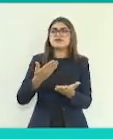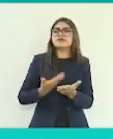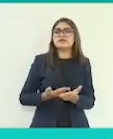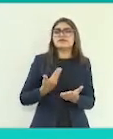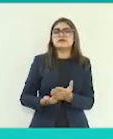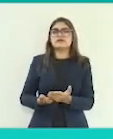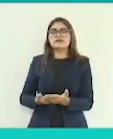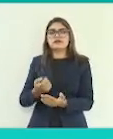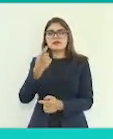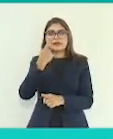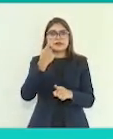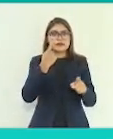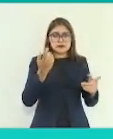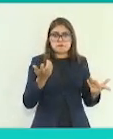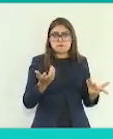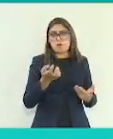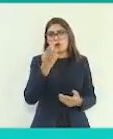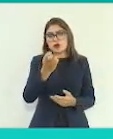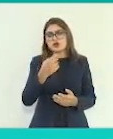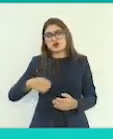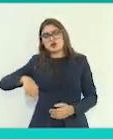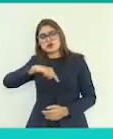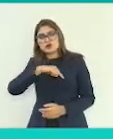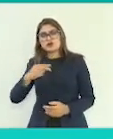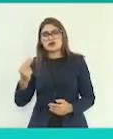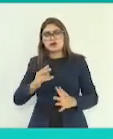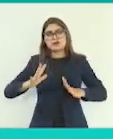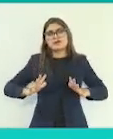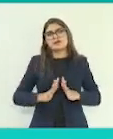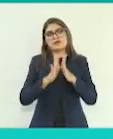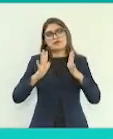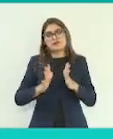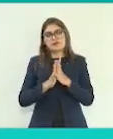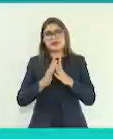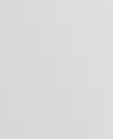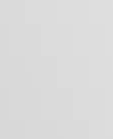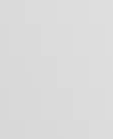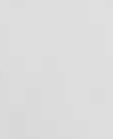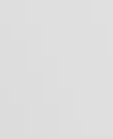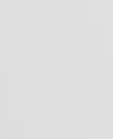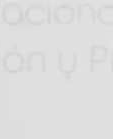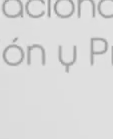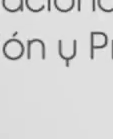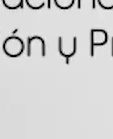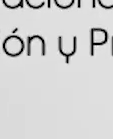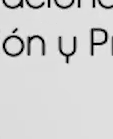Es ahí donde tenemos que participar y contribuir al debate público.